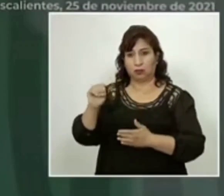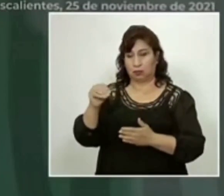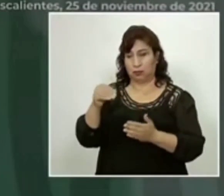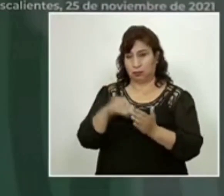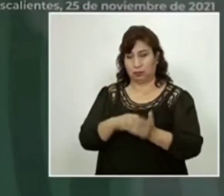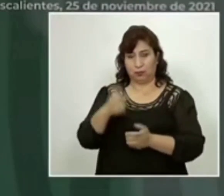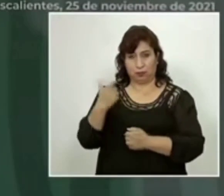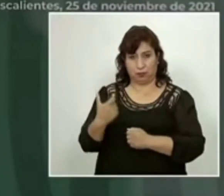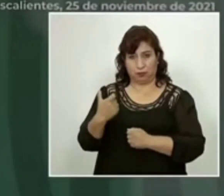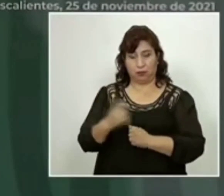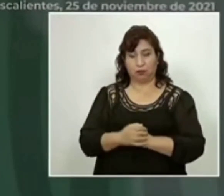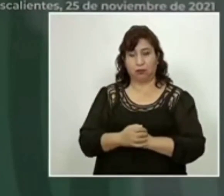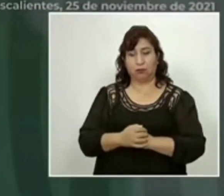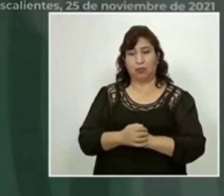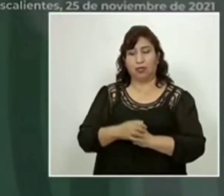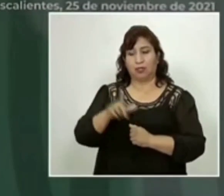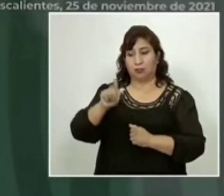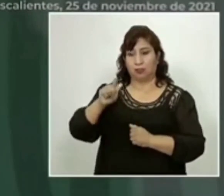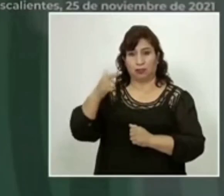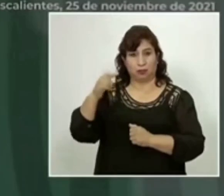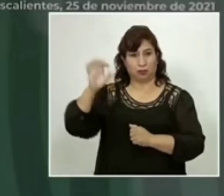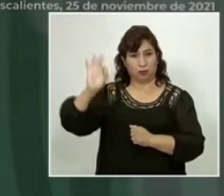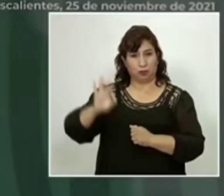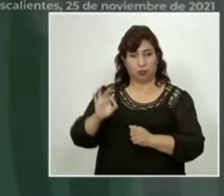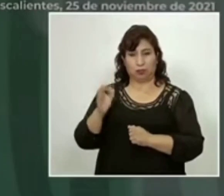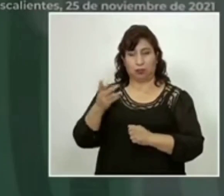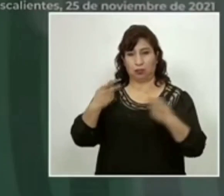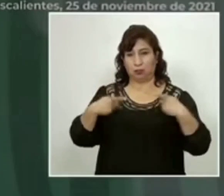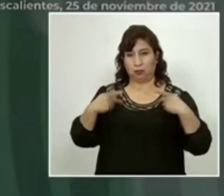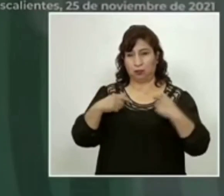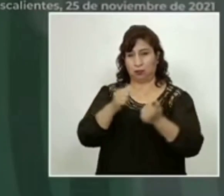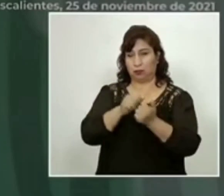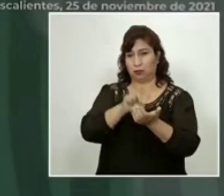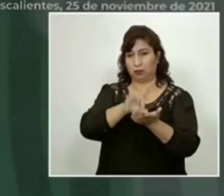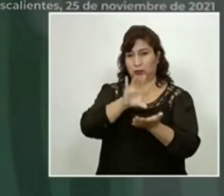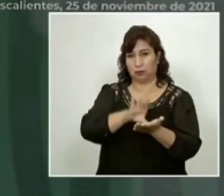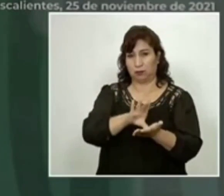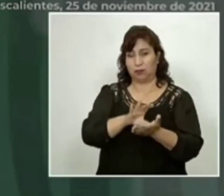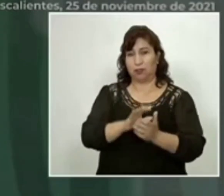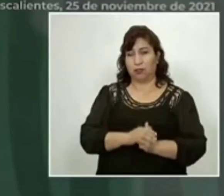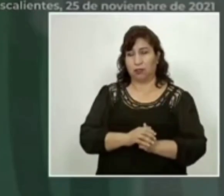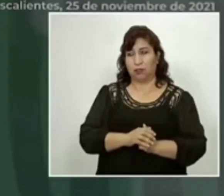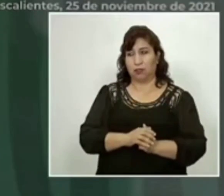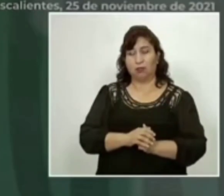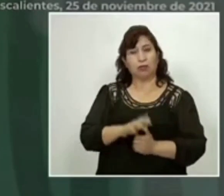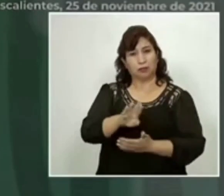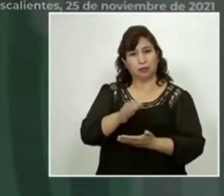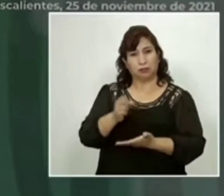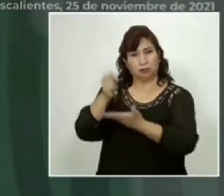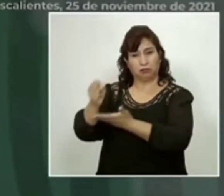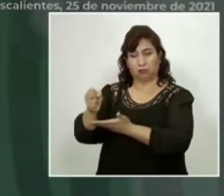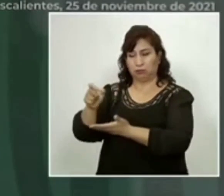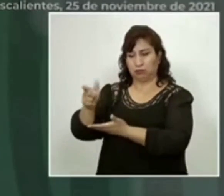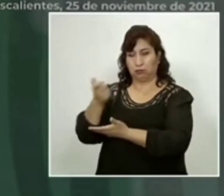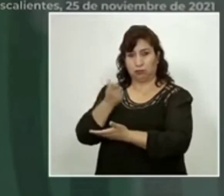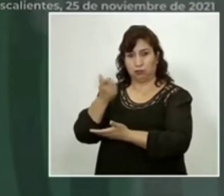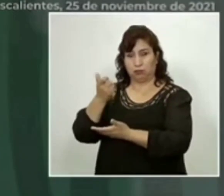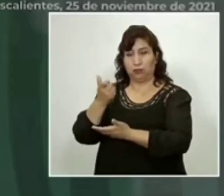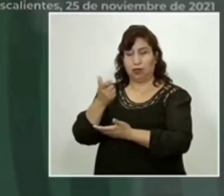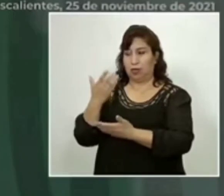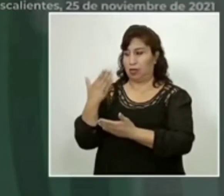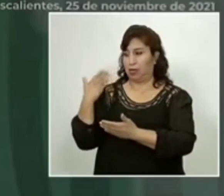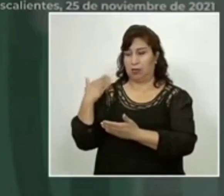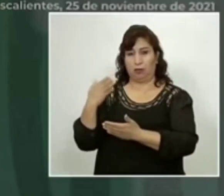pesos. El 77% de las personas con discapacidad ya recibieron su pago correspondiente al